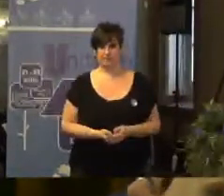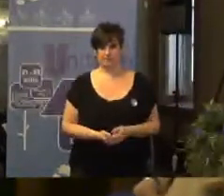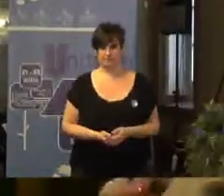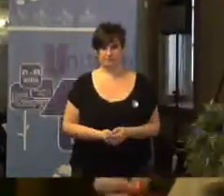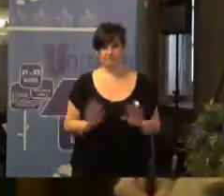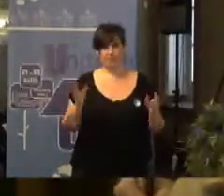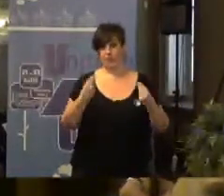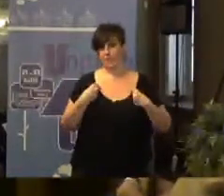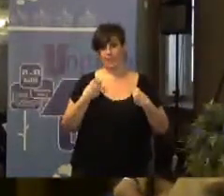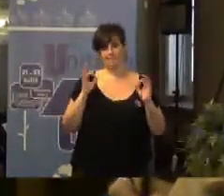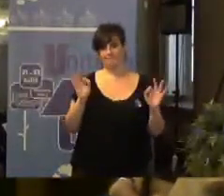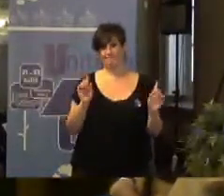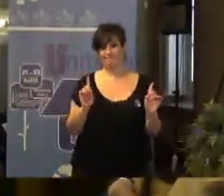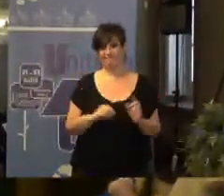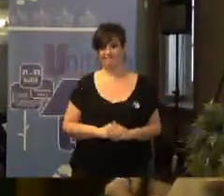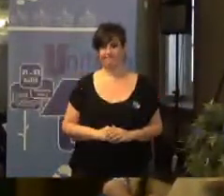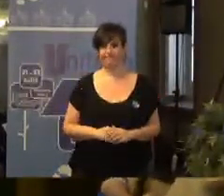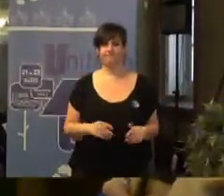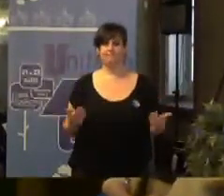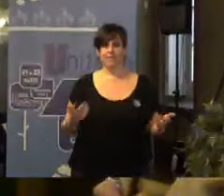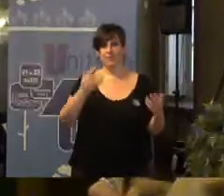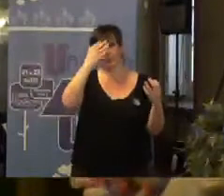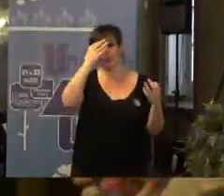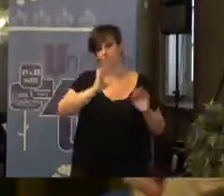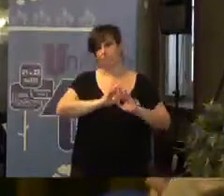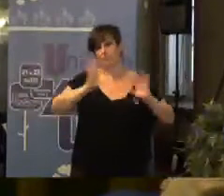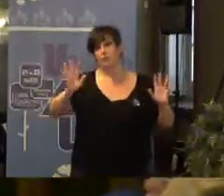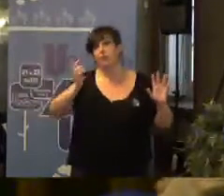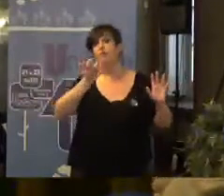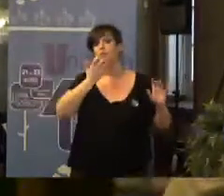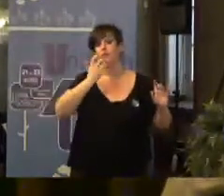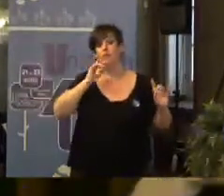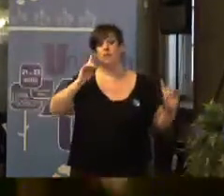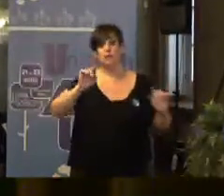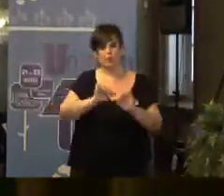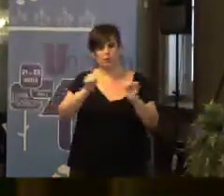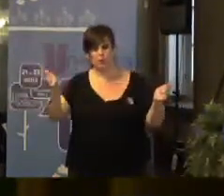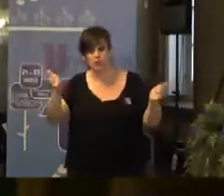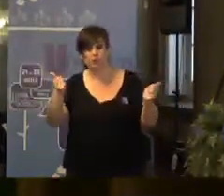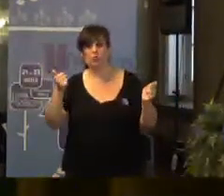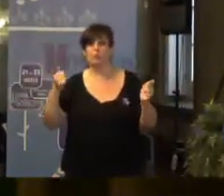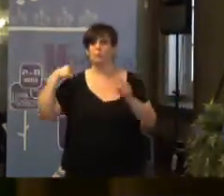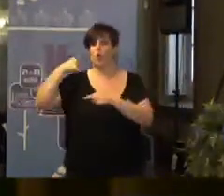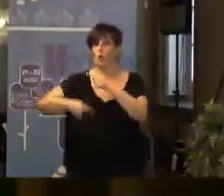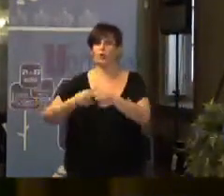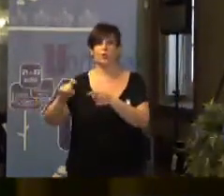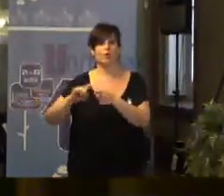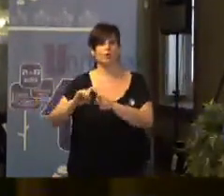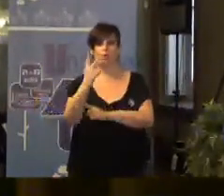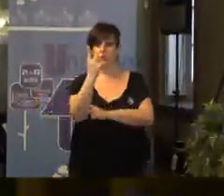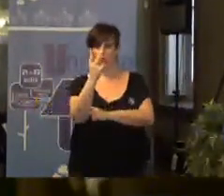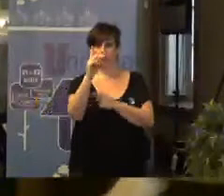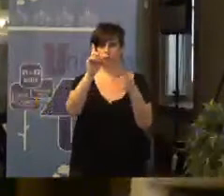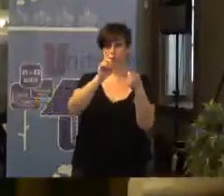así. Entón, claro, cando se produce esa creba absoluta, entón, ese divorcio ten dous tipos de desenlace. Ou